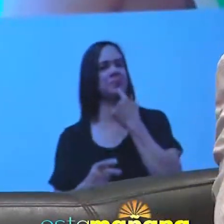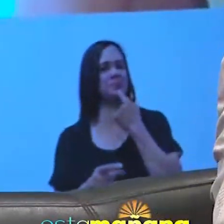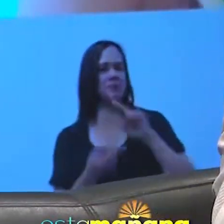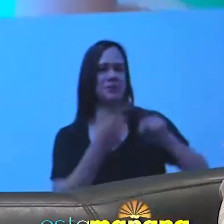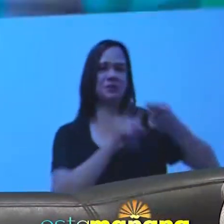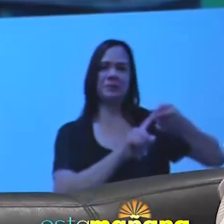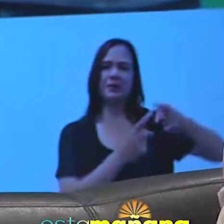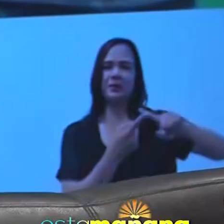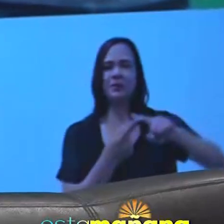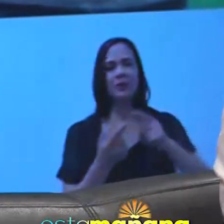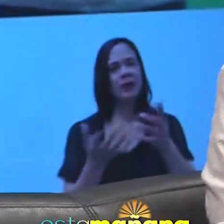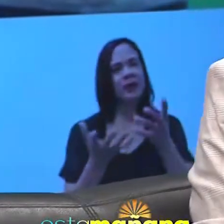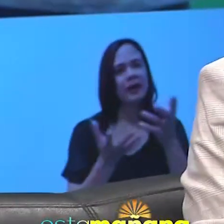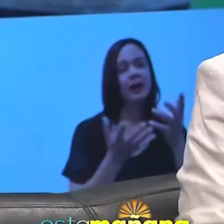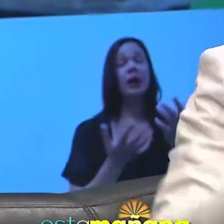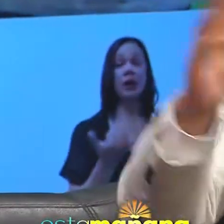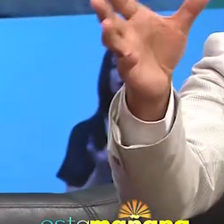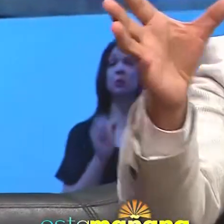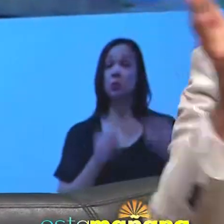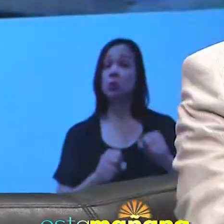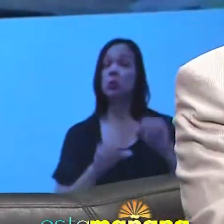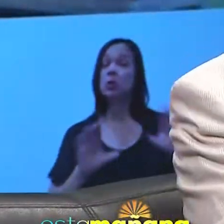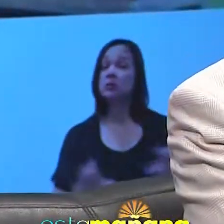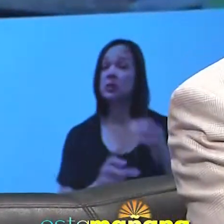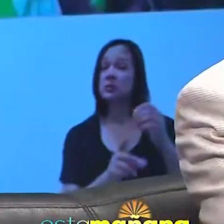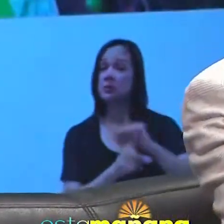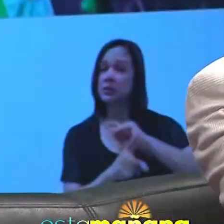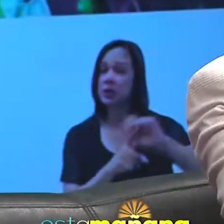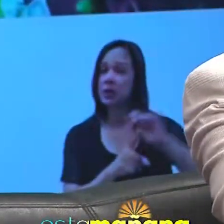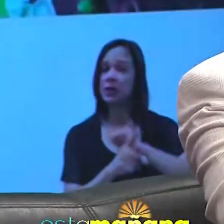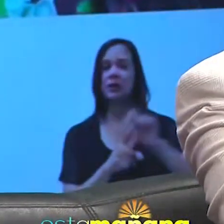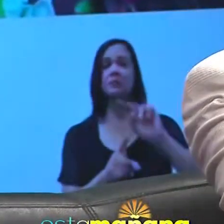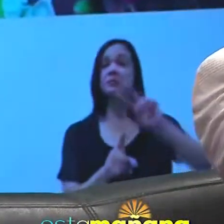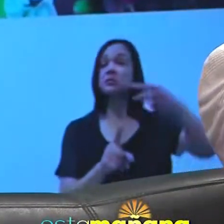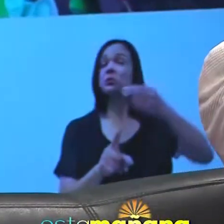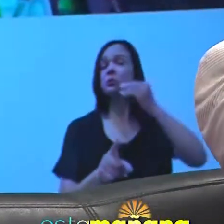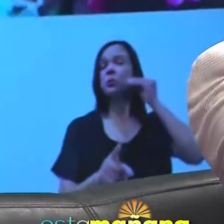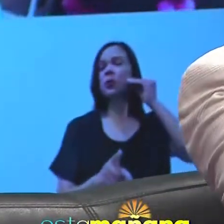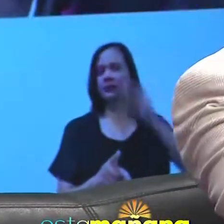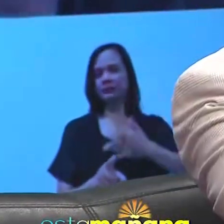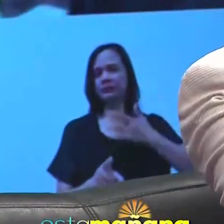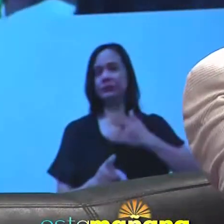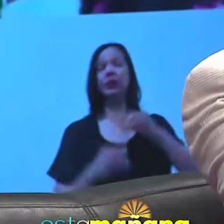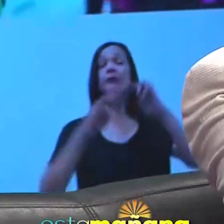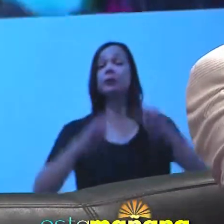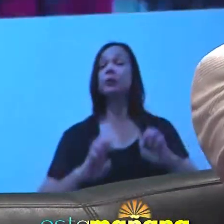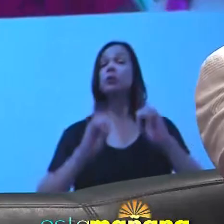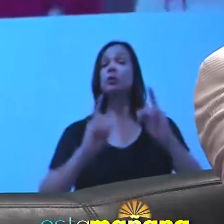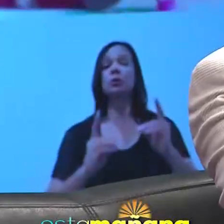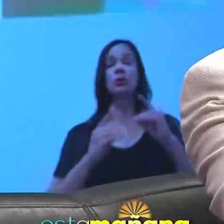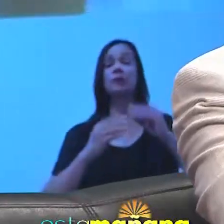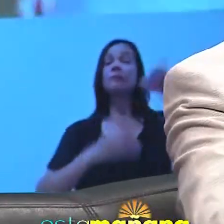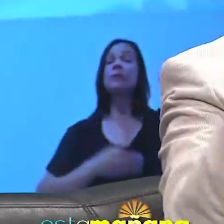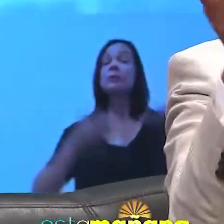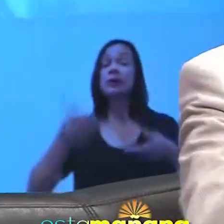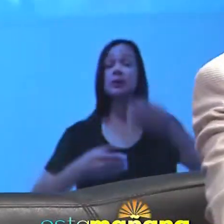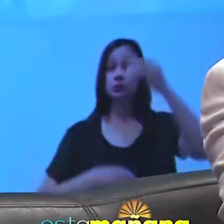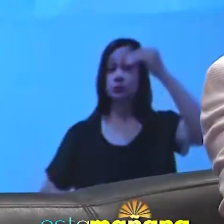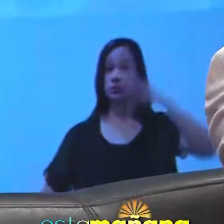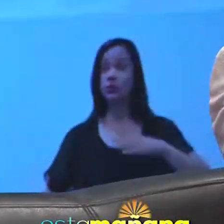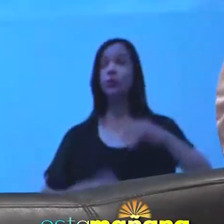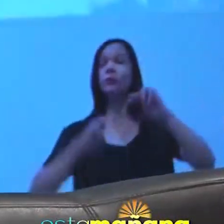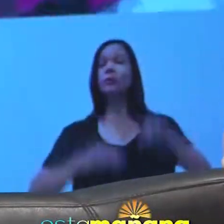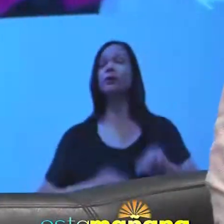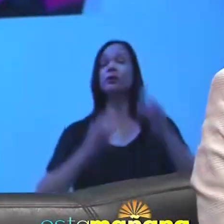con la Asociación Dominicana de Maestros, entonces le presentan pruebas que ya se dieron hace 10, 12, 15 años,